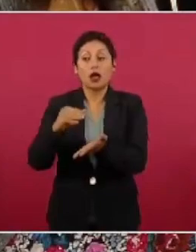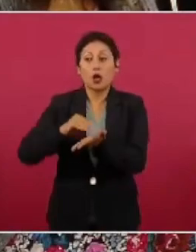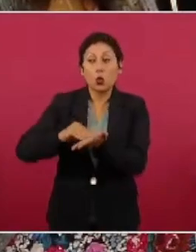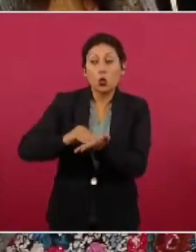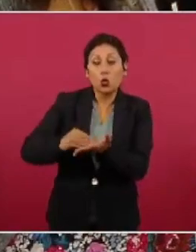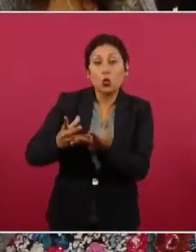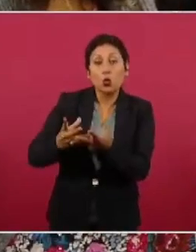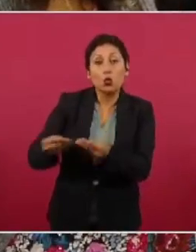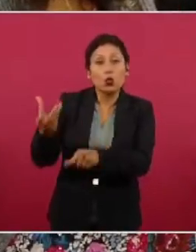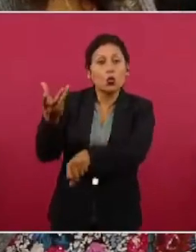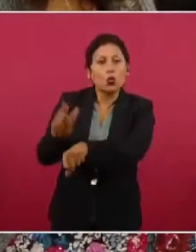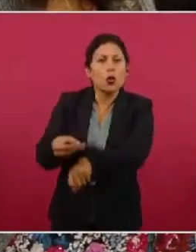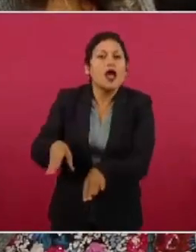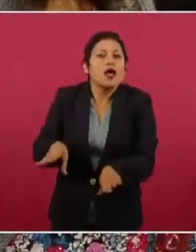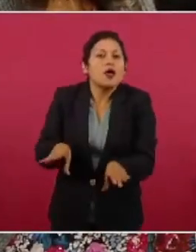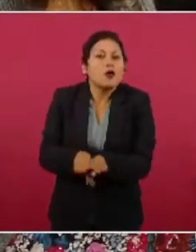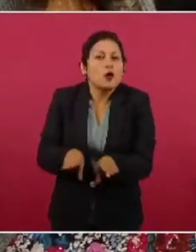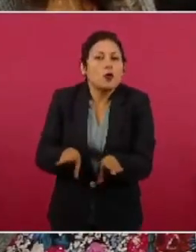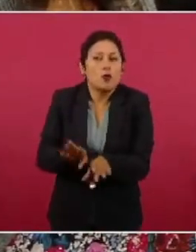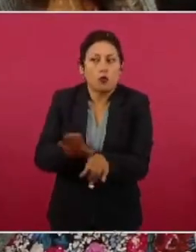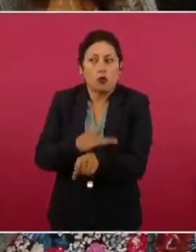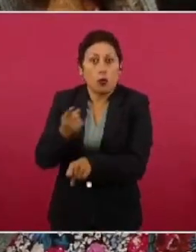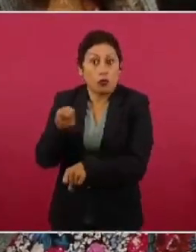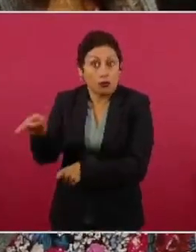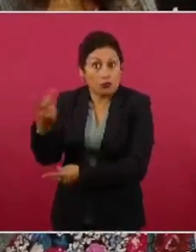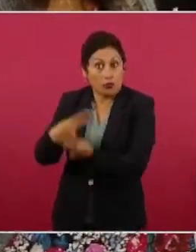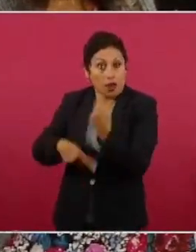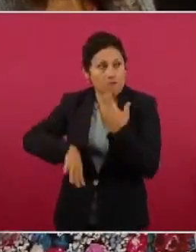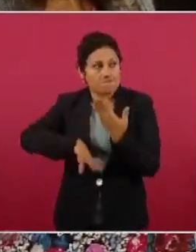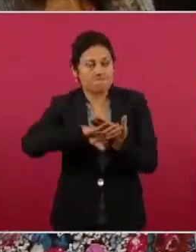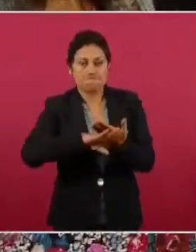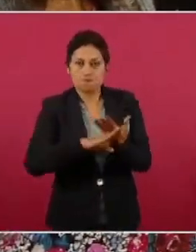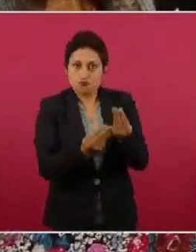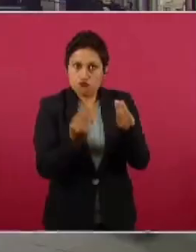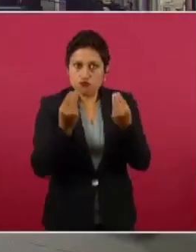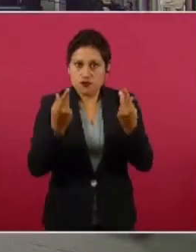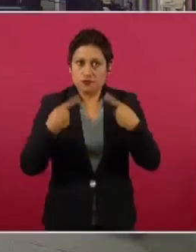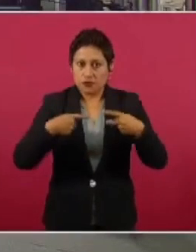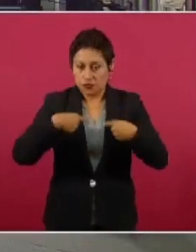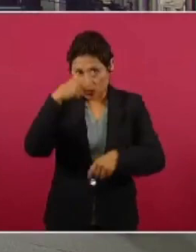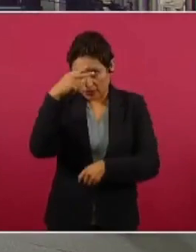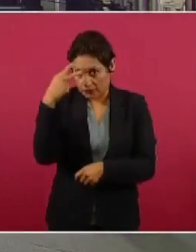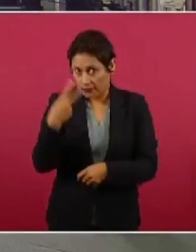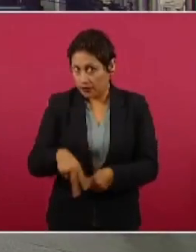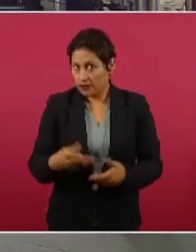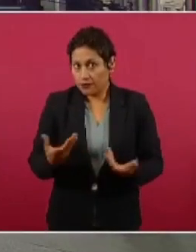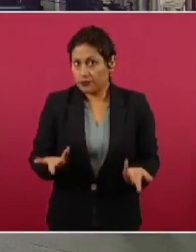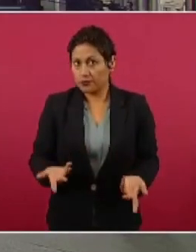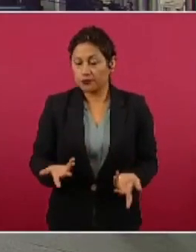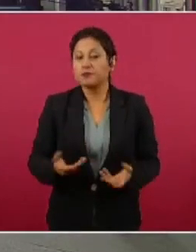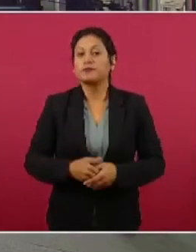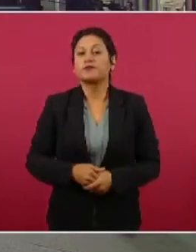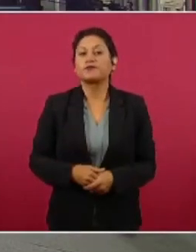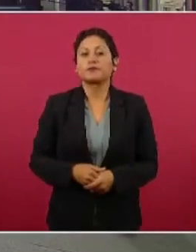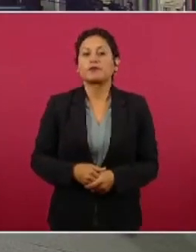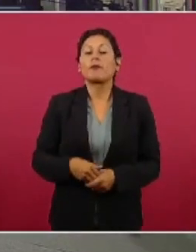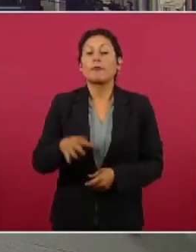a millones de mexicanos igualmente, presidente? Hay una investigación del